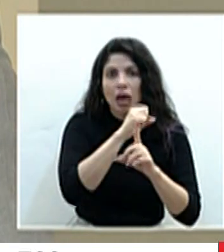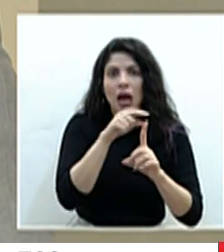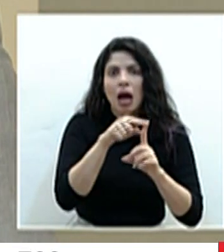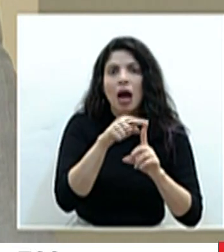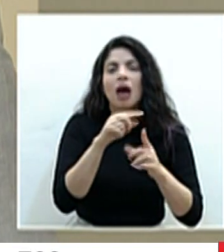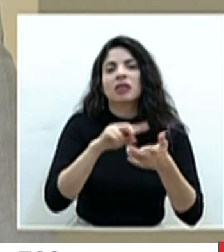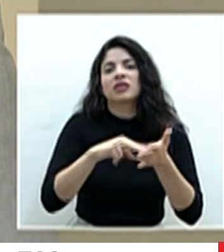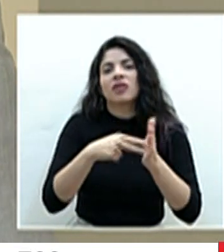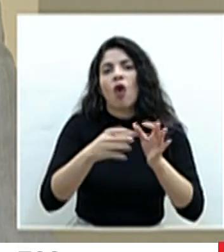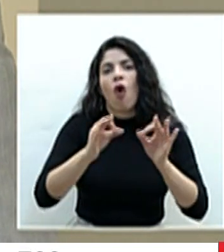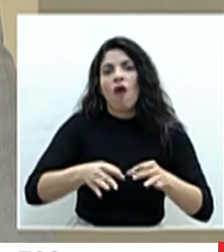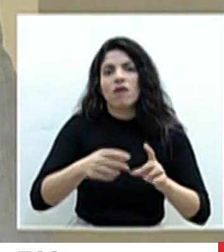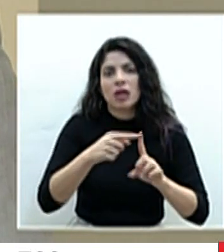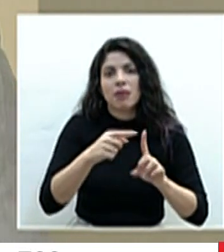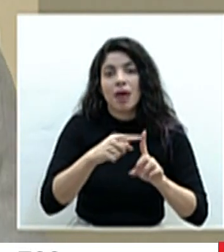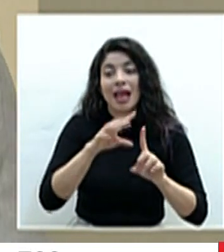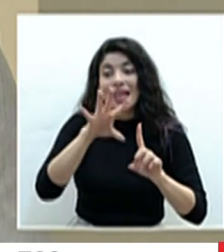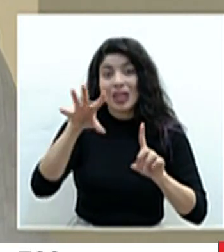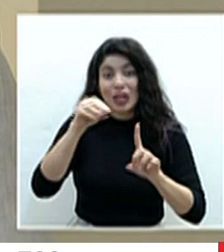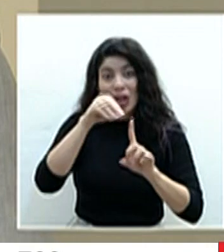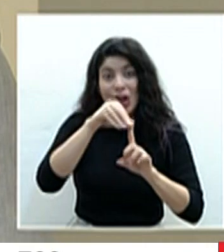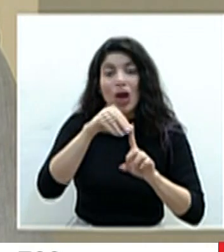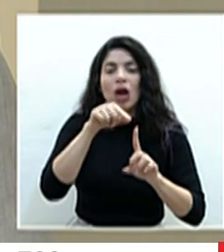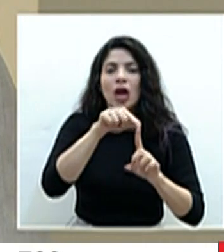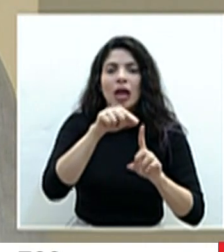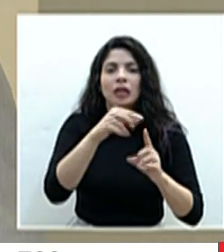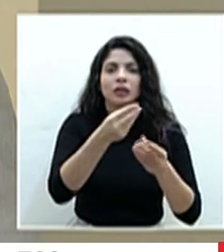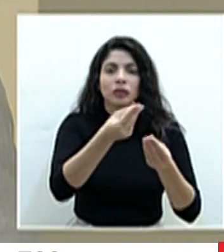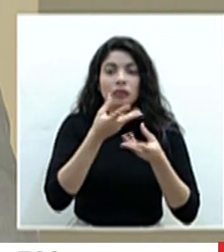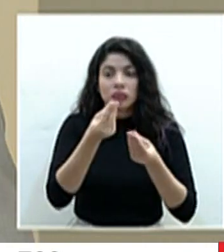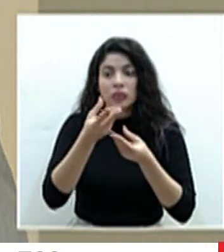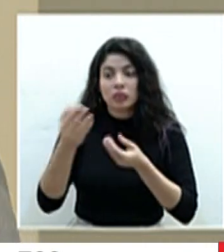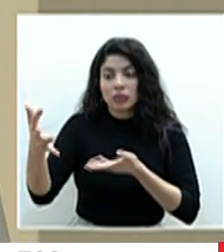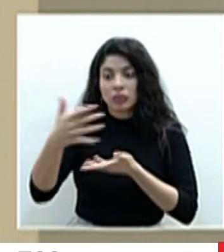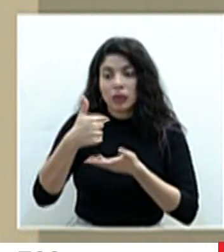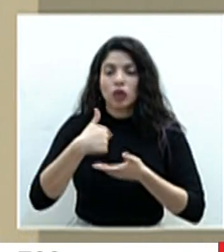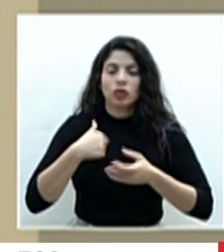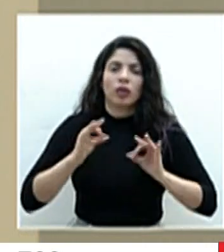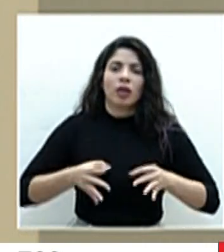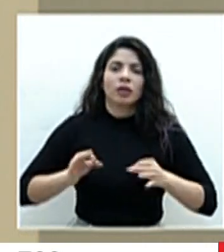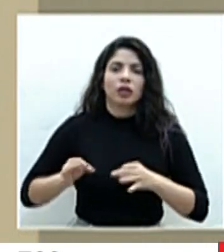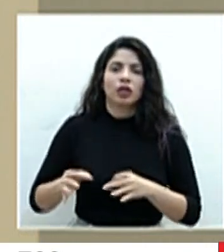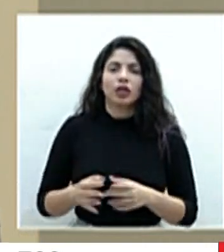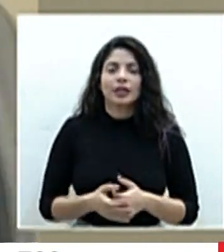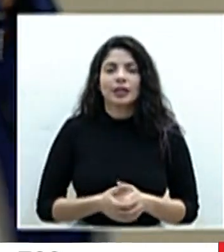como caso confirmado, y que eso también, todo eso entra en juego para decidir qué acciones se van a tomar.